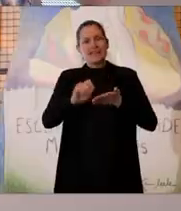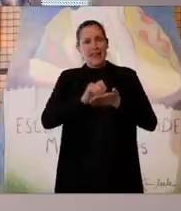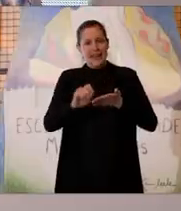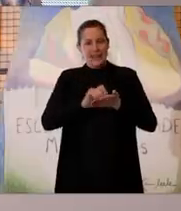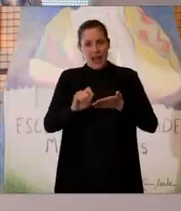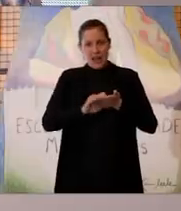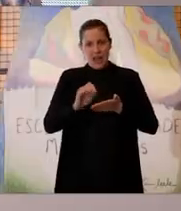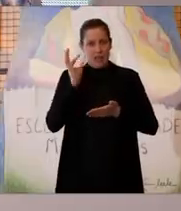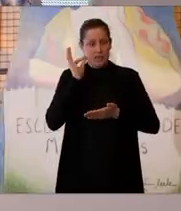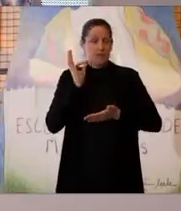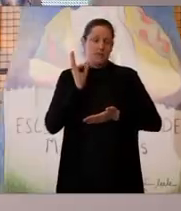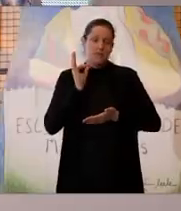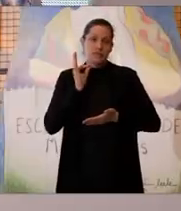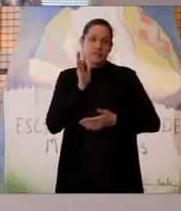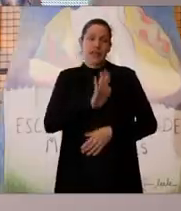generales